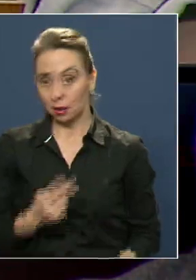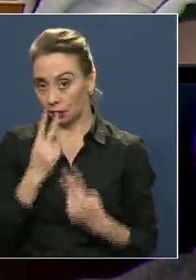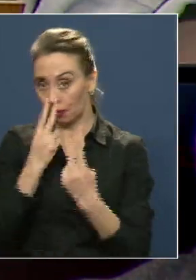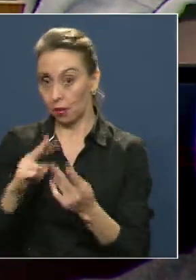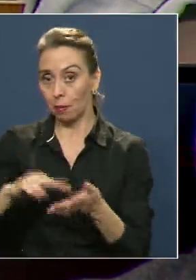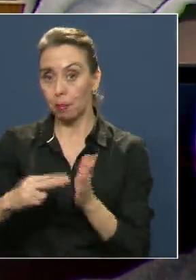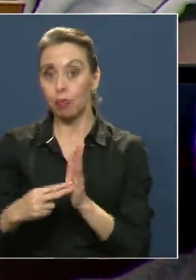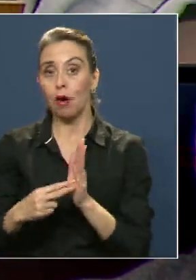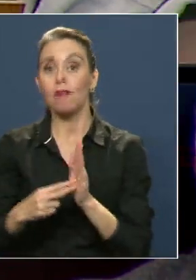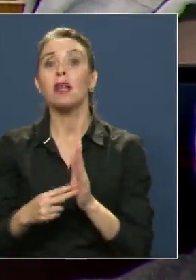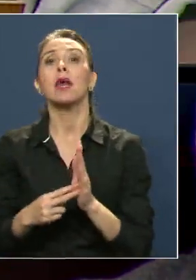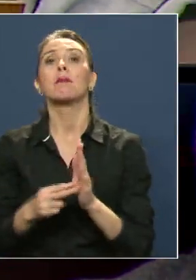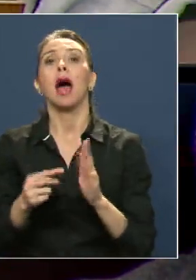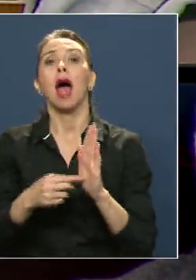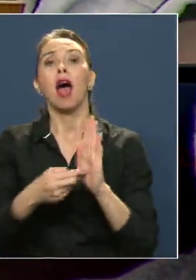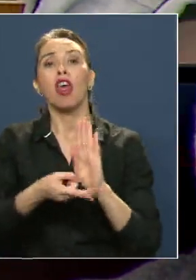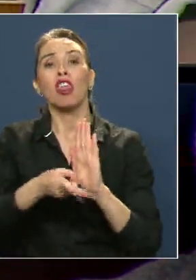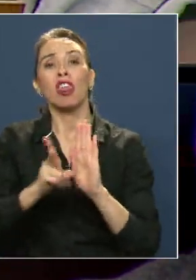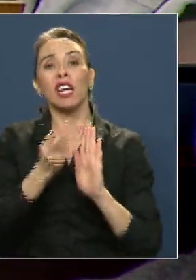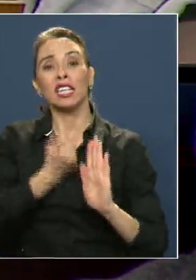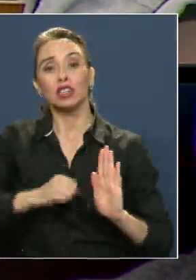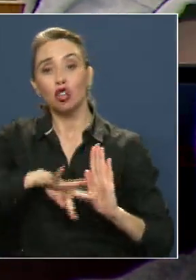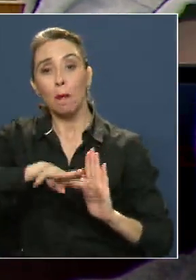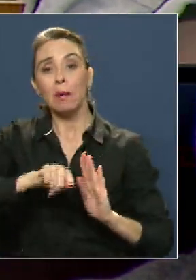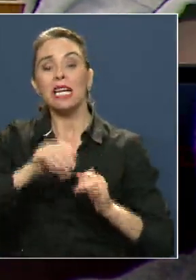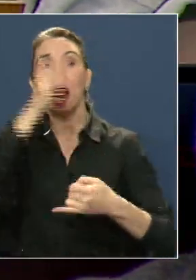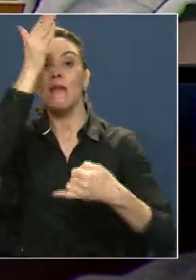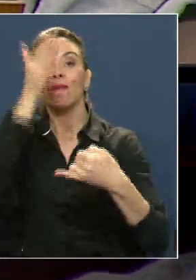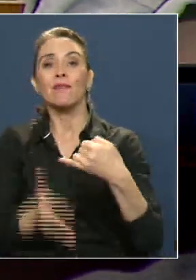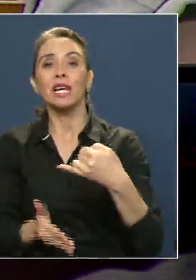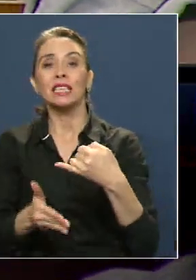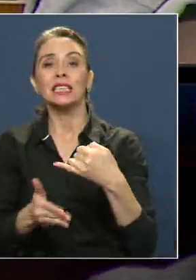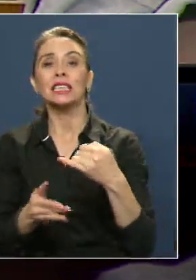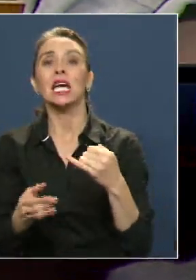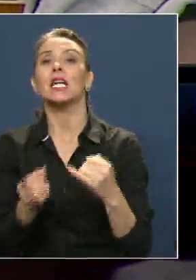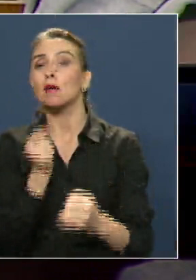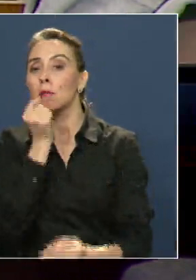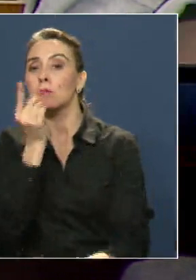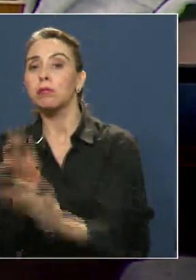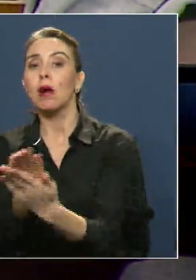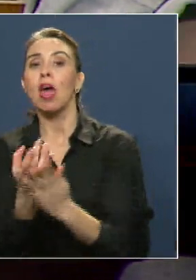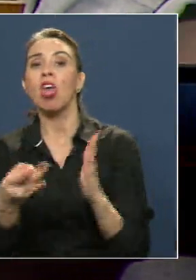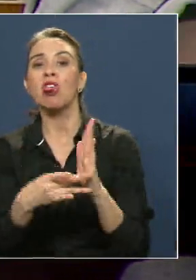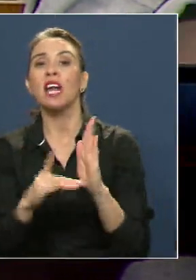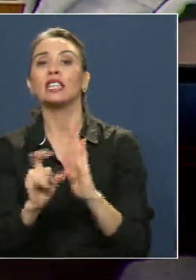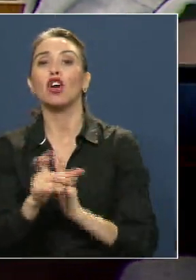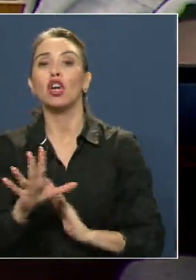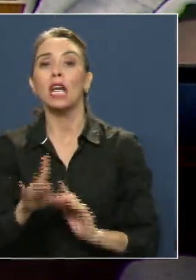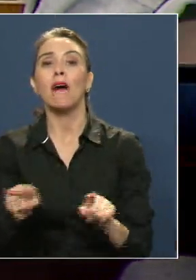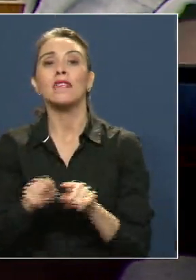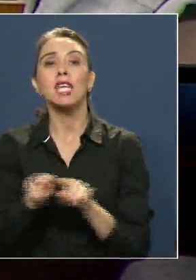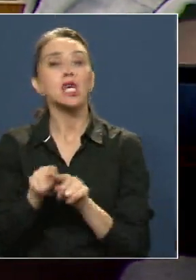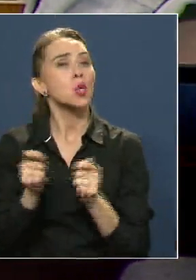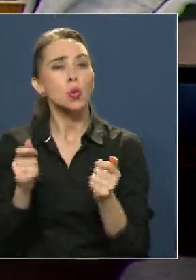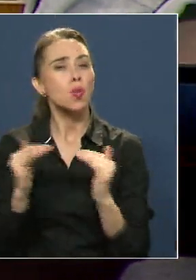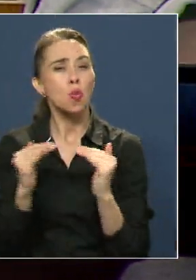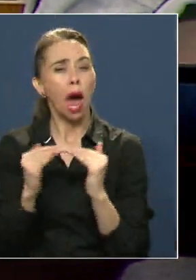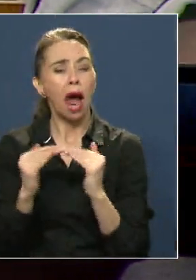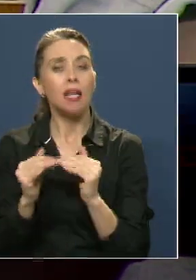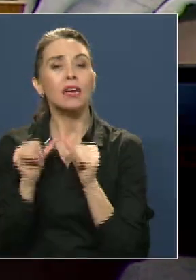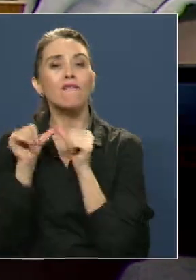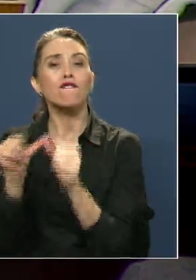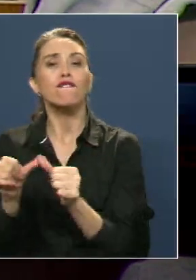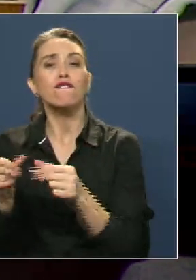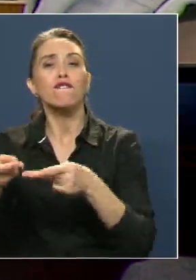de la prescripción en derecho penal sobre delitos gravísimos que son asemejables a violación a los derechos humanos y que